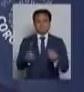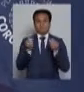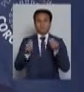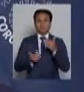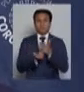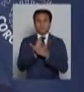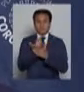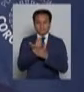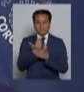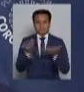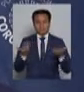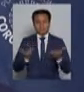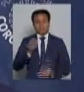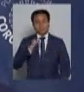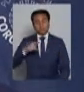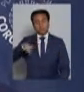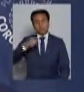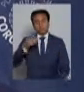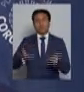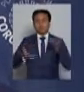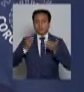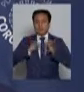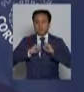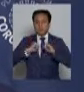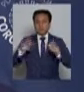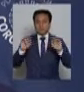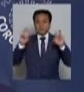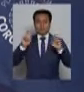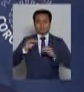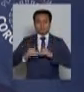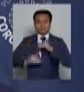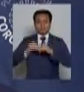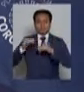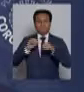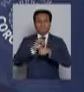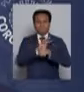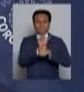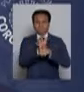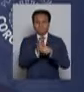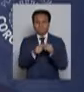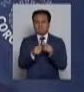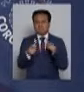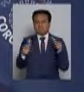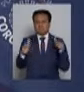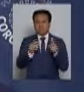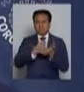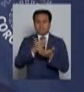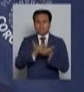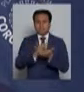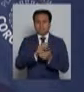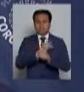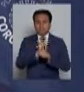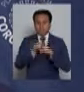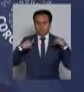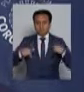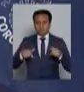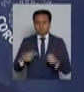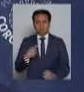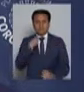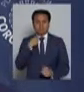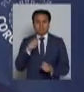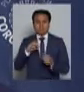Buenos días. Como siempre, damos cuenta de la evolución de la epidemia de coronavirus que afecta